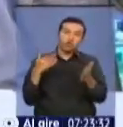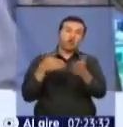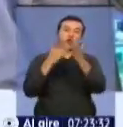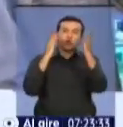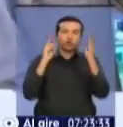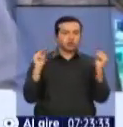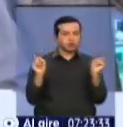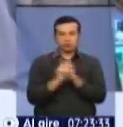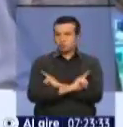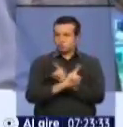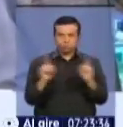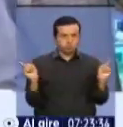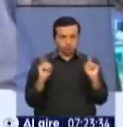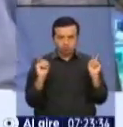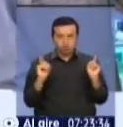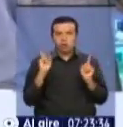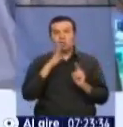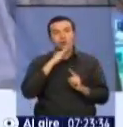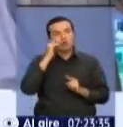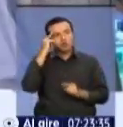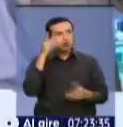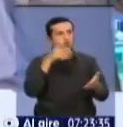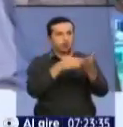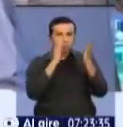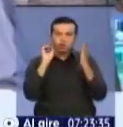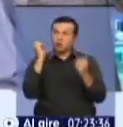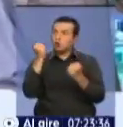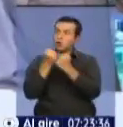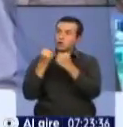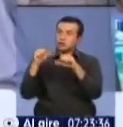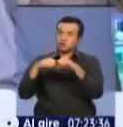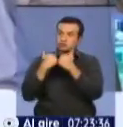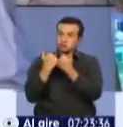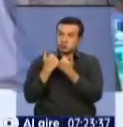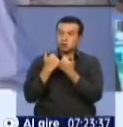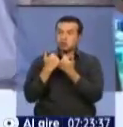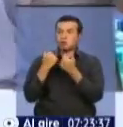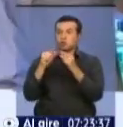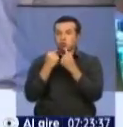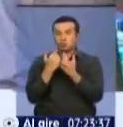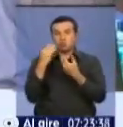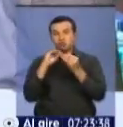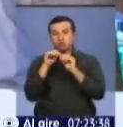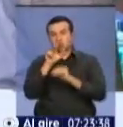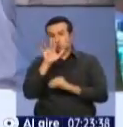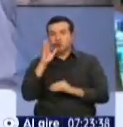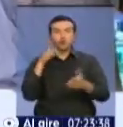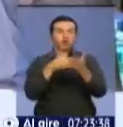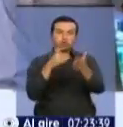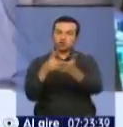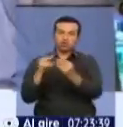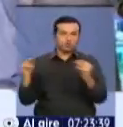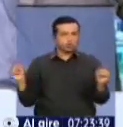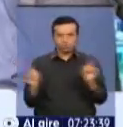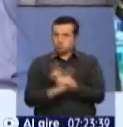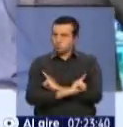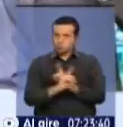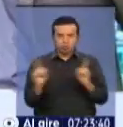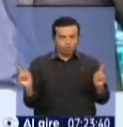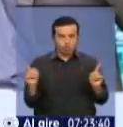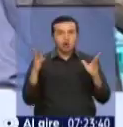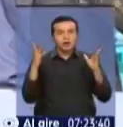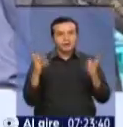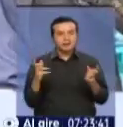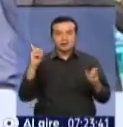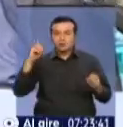como se dice Rafael Correa, ni a favor de Asamblea de Movimiento País, ni en contra de uno, ni en contra de no, señor.